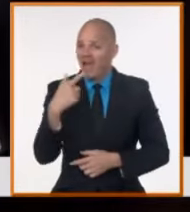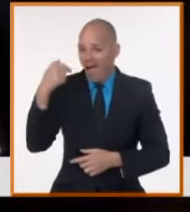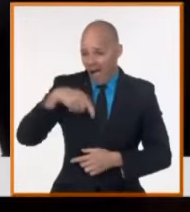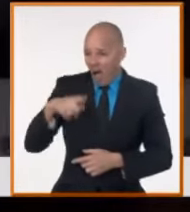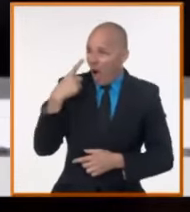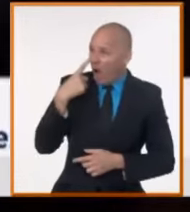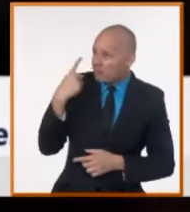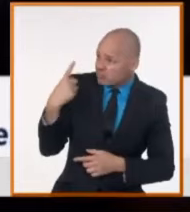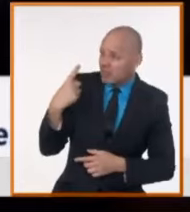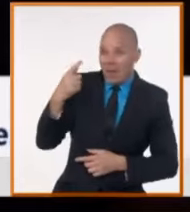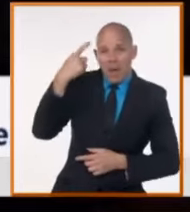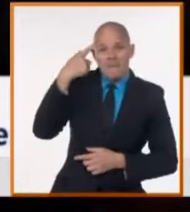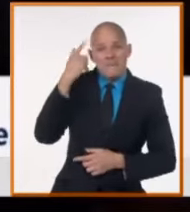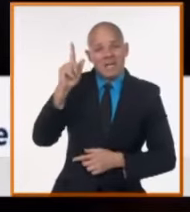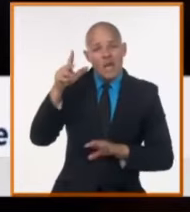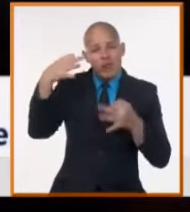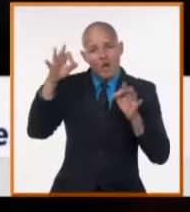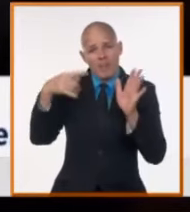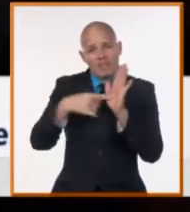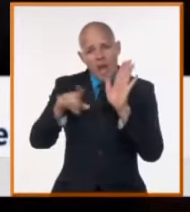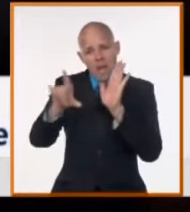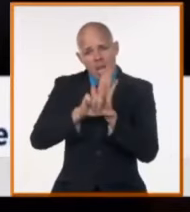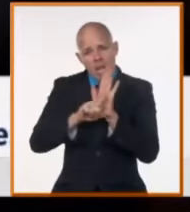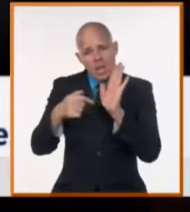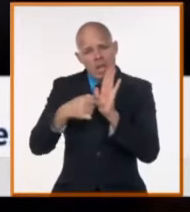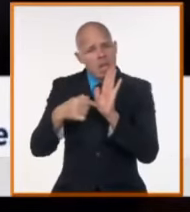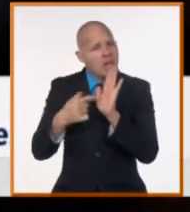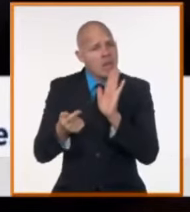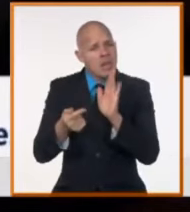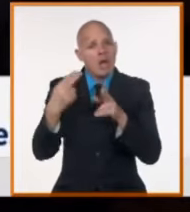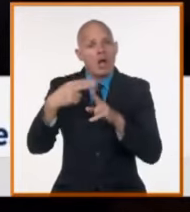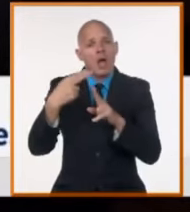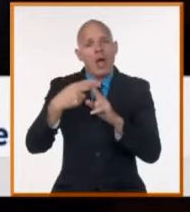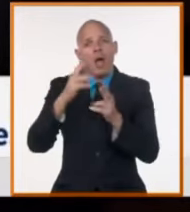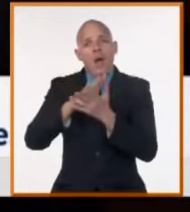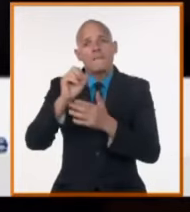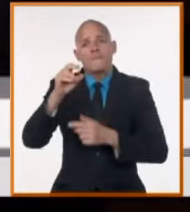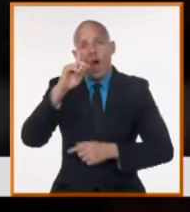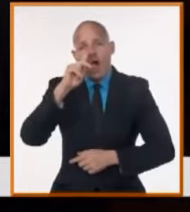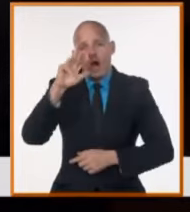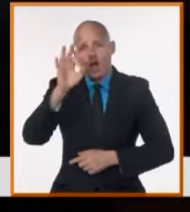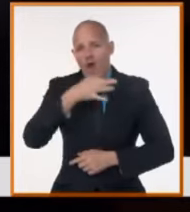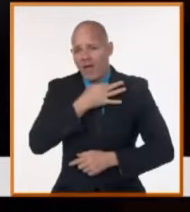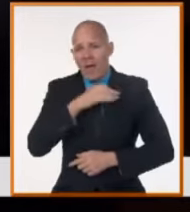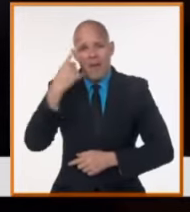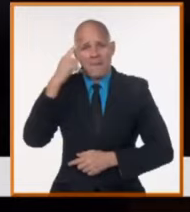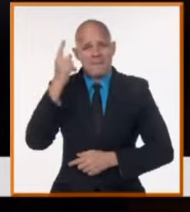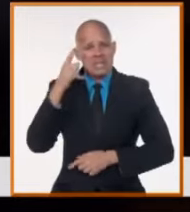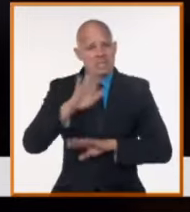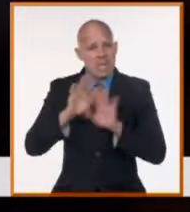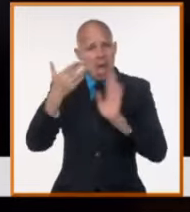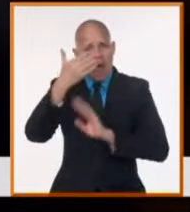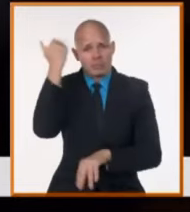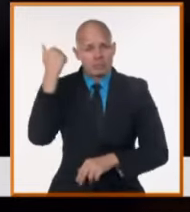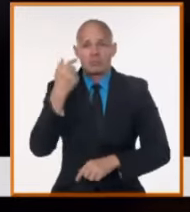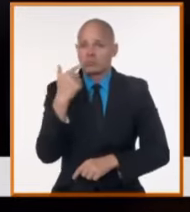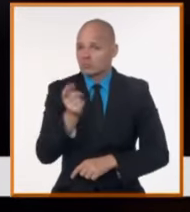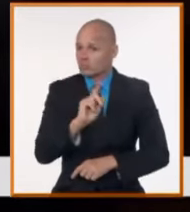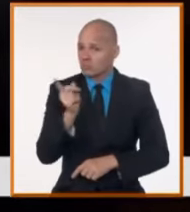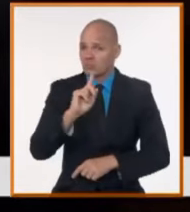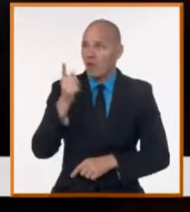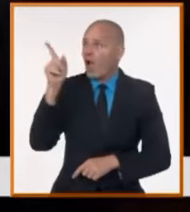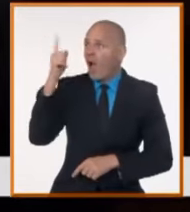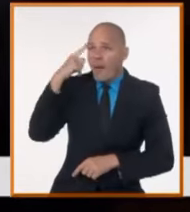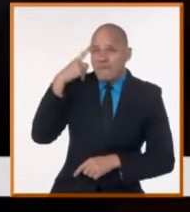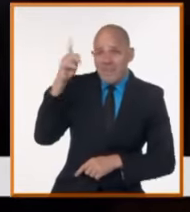no es historia, ni es ni siquiera hace 50 años, hoy está viva. Ellos creen que ellos son los dueños del